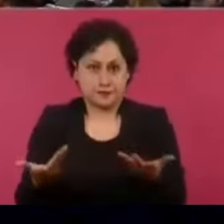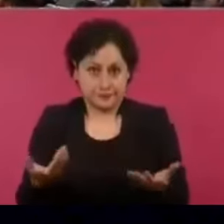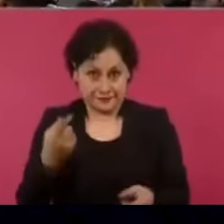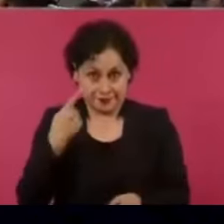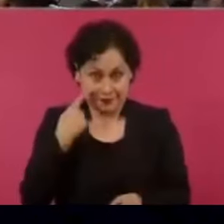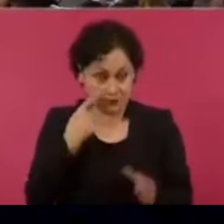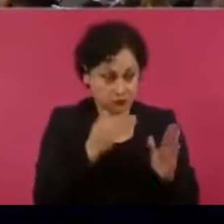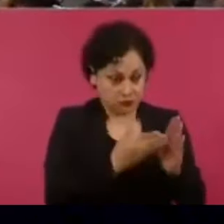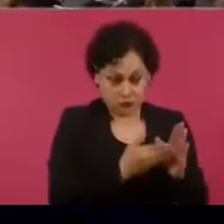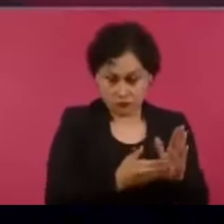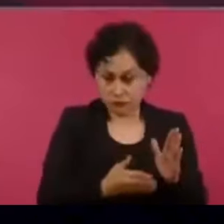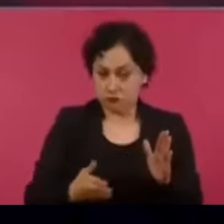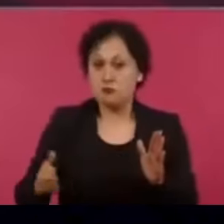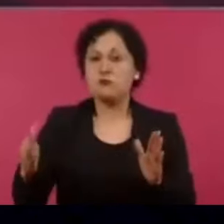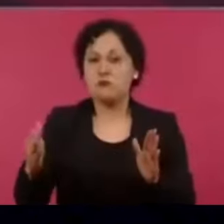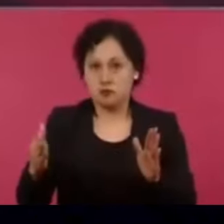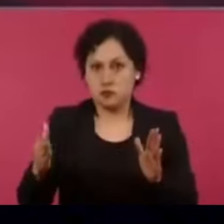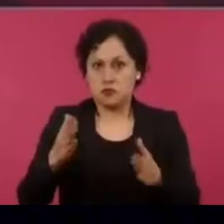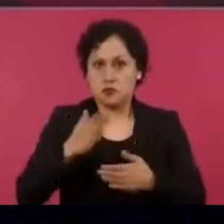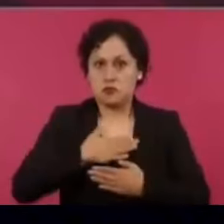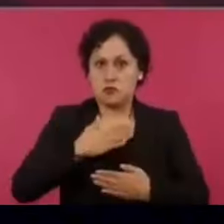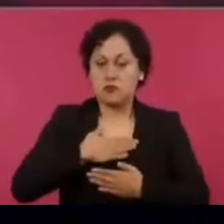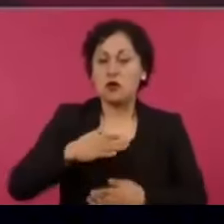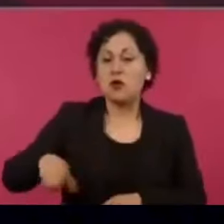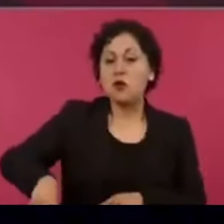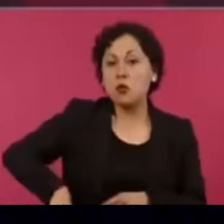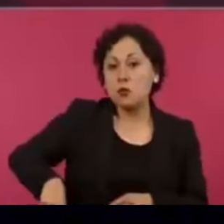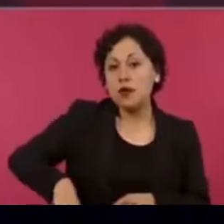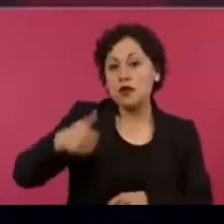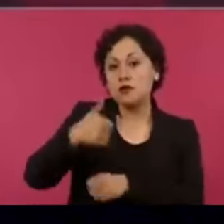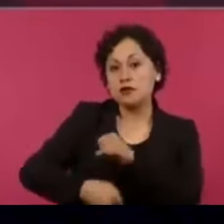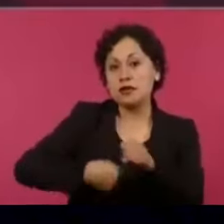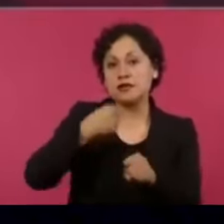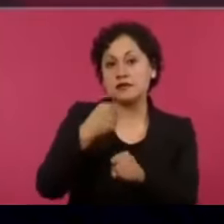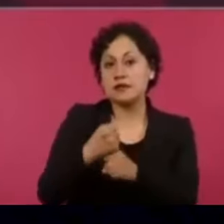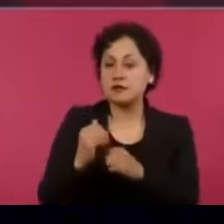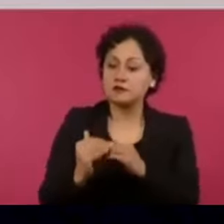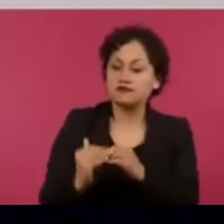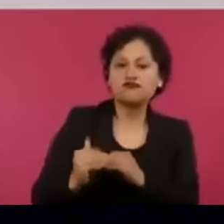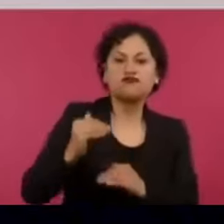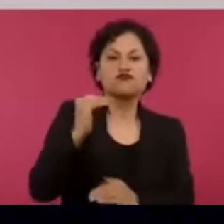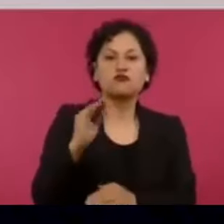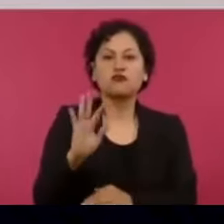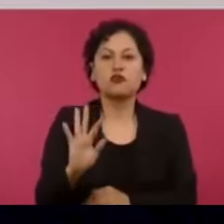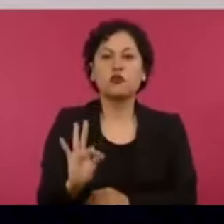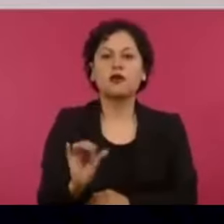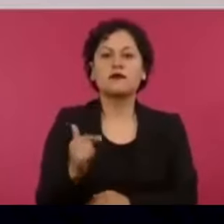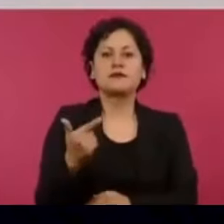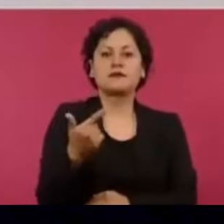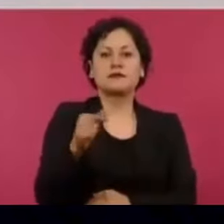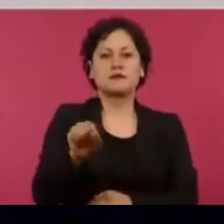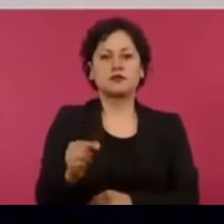incremento solo en el sexenio de 47.5